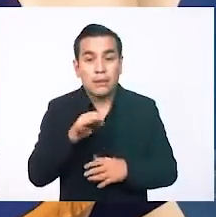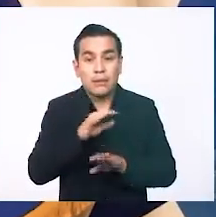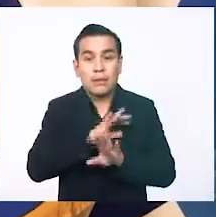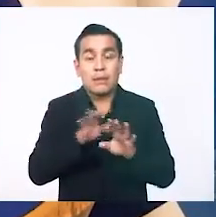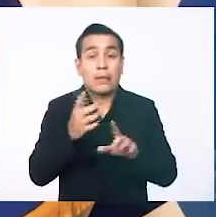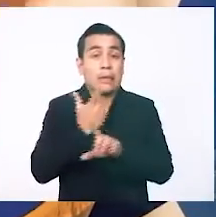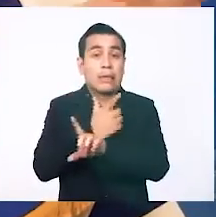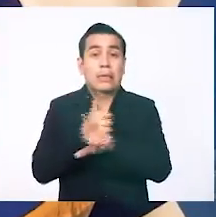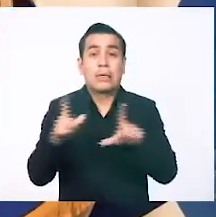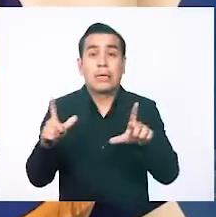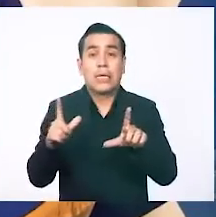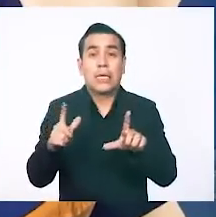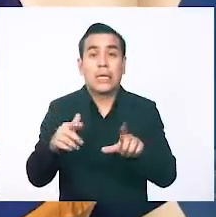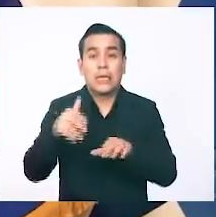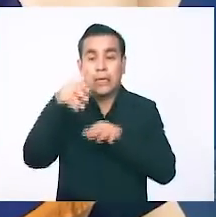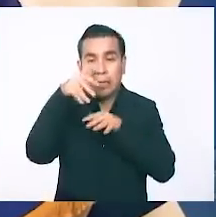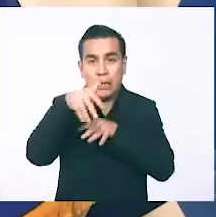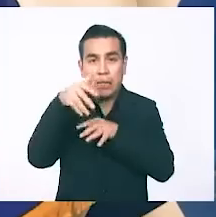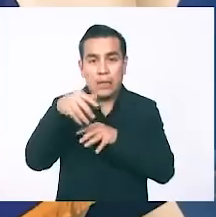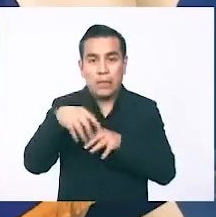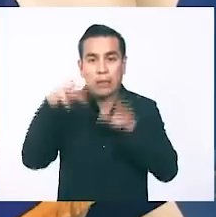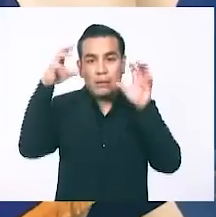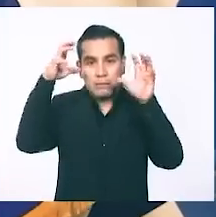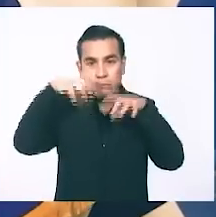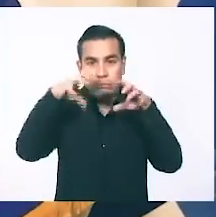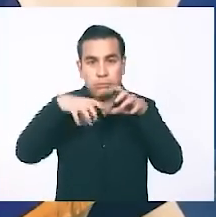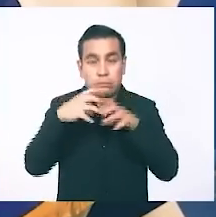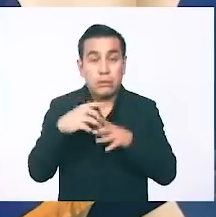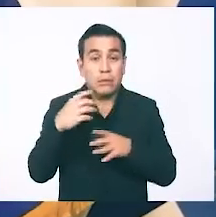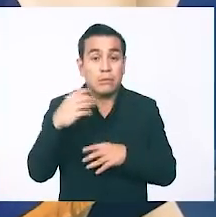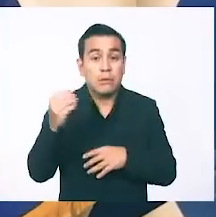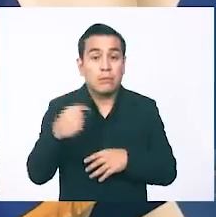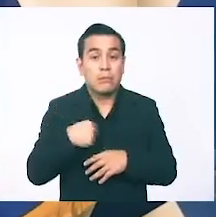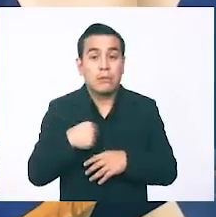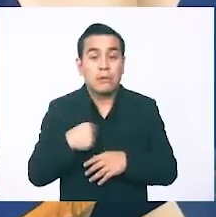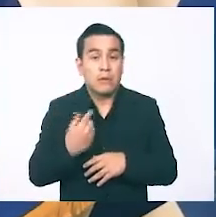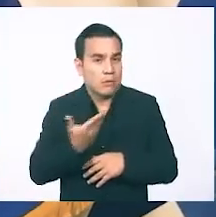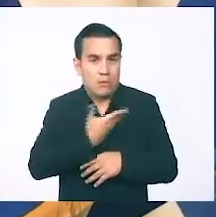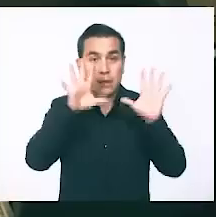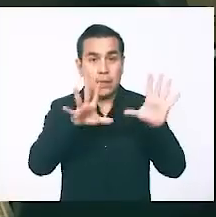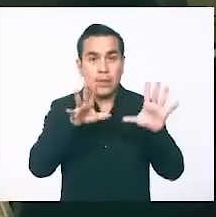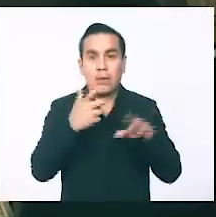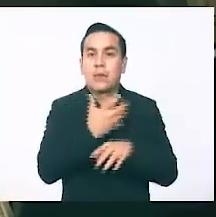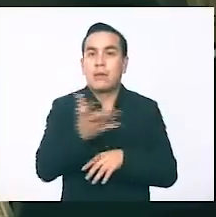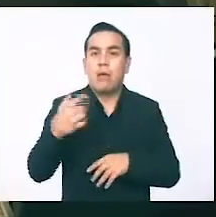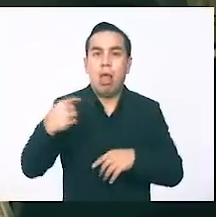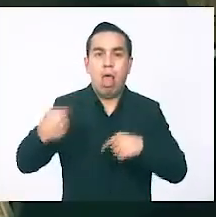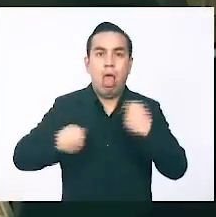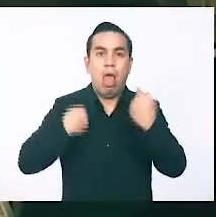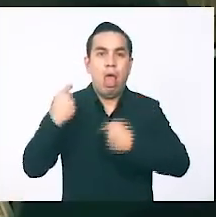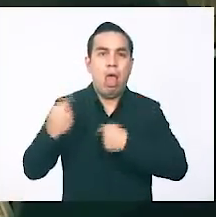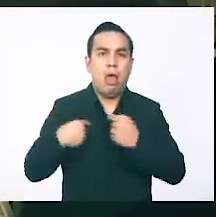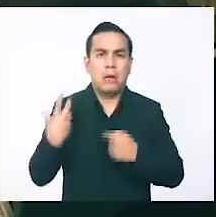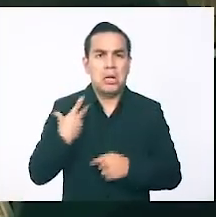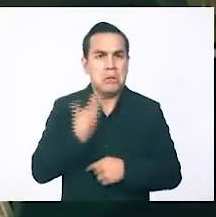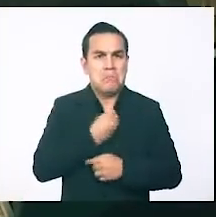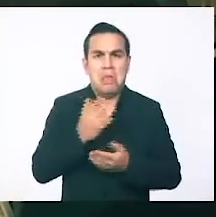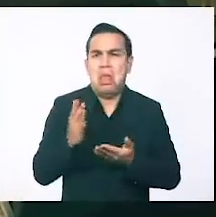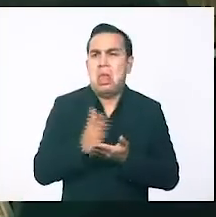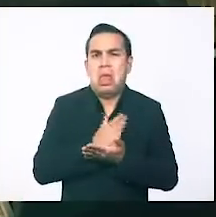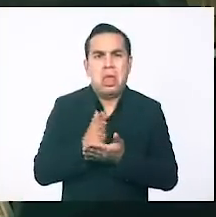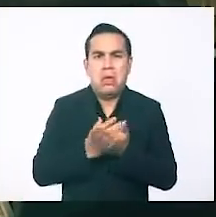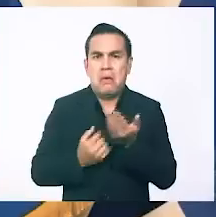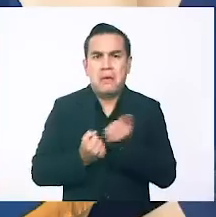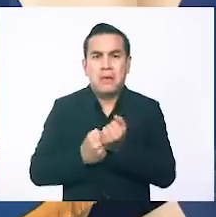déjenlo que se manifiesten todo lo que quieran, al final vino la lluvia y se fueron, pero no me van a echar la culpa a mí por la lluvia. Nosotros no tenemos ONGs, porque